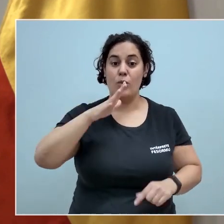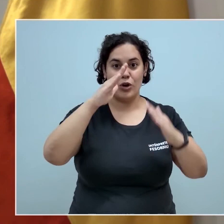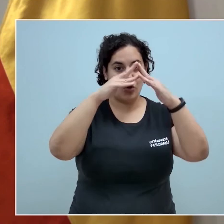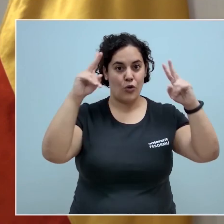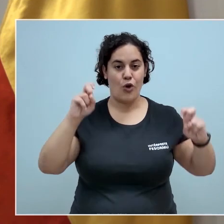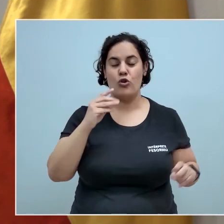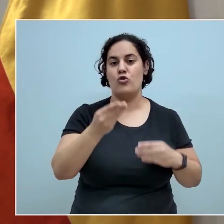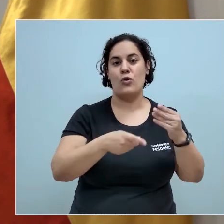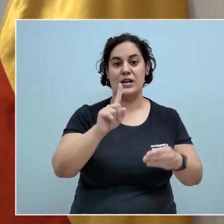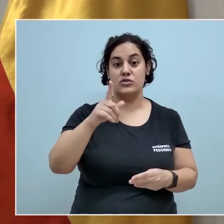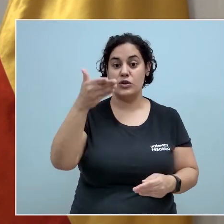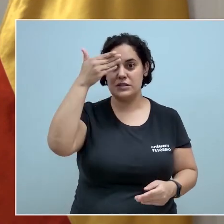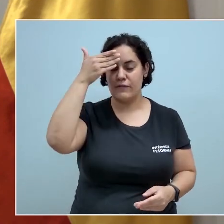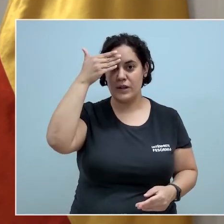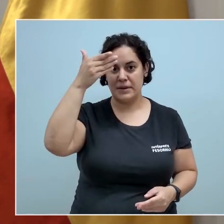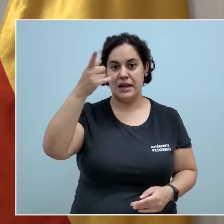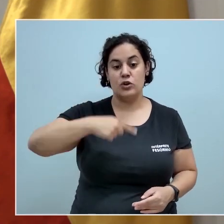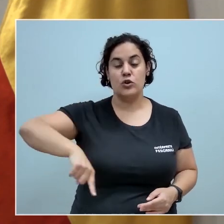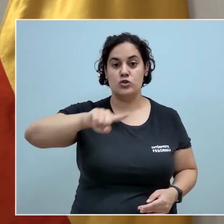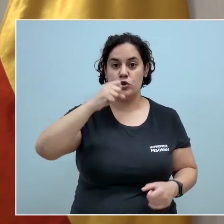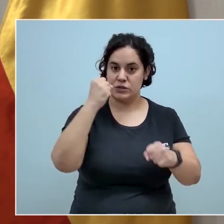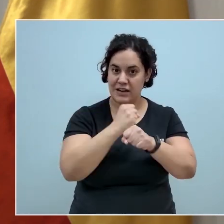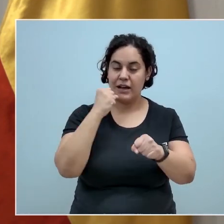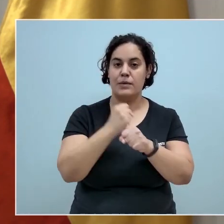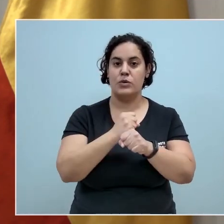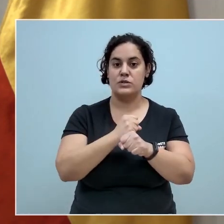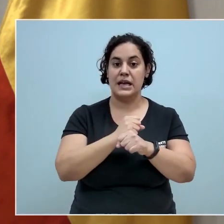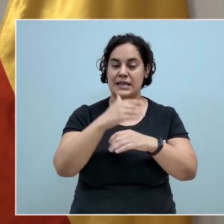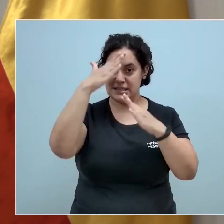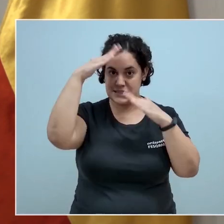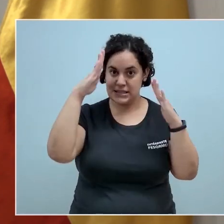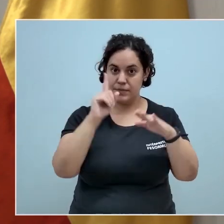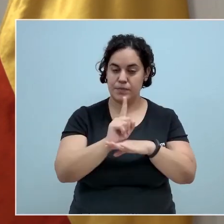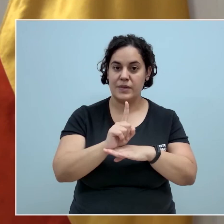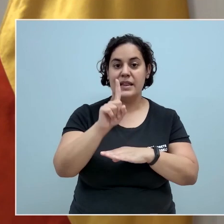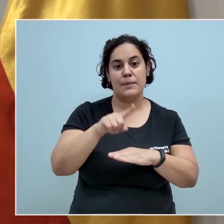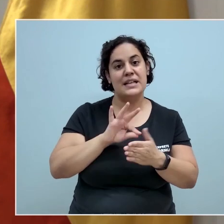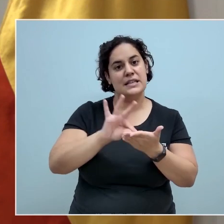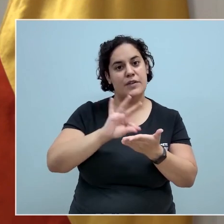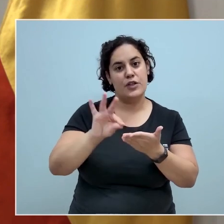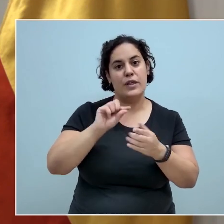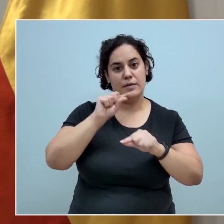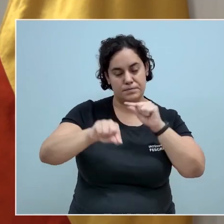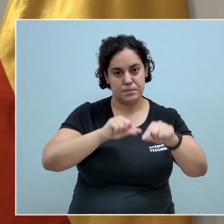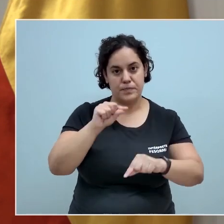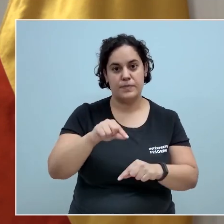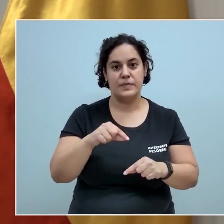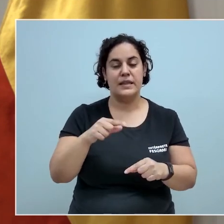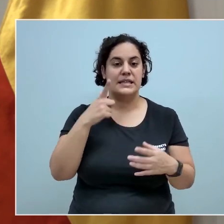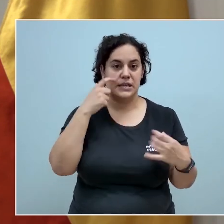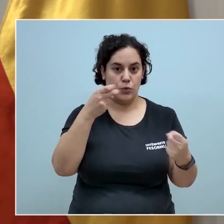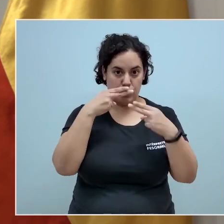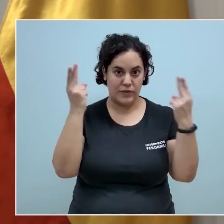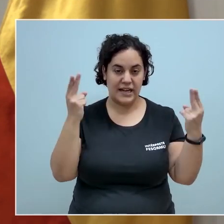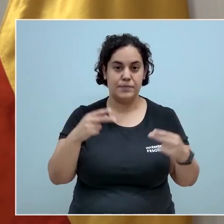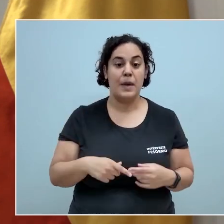cual es fundamental, y en eso trabajamos desde primaria y desde epidemiología, desde salud pública, ¿no? De detectar los contactos estrechos